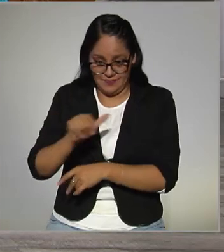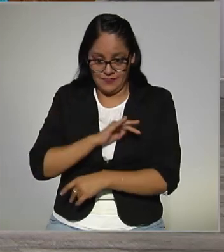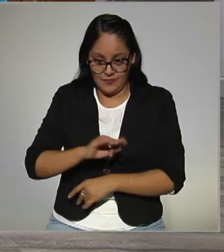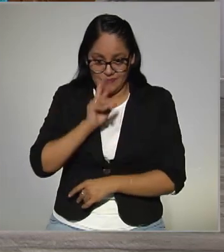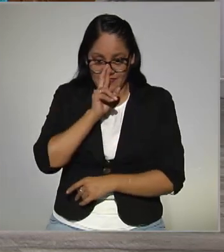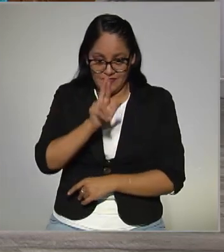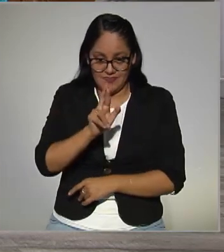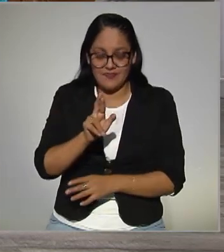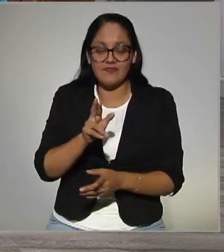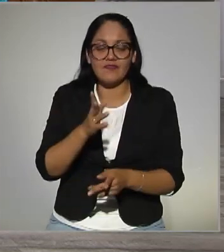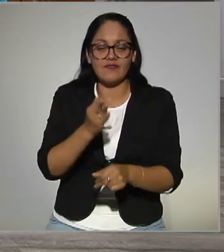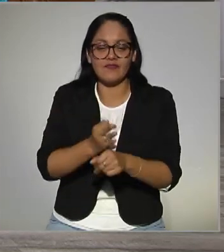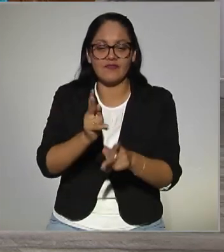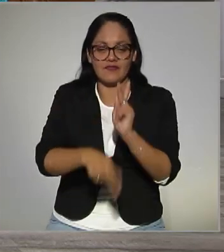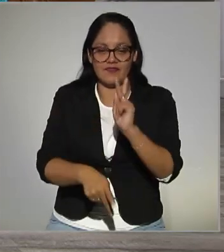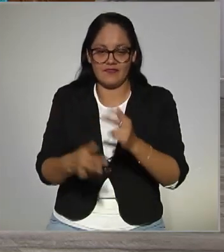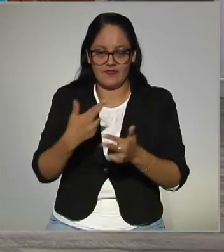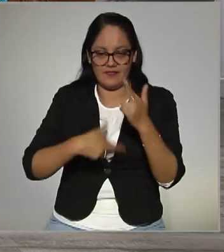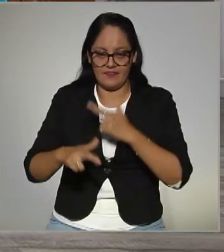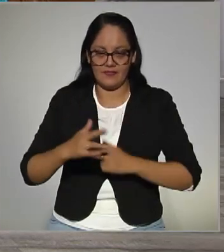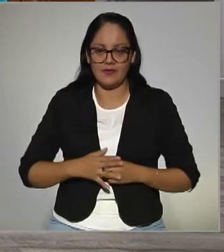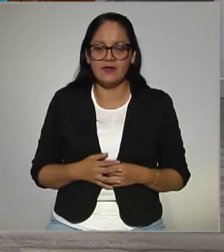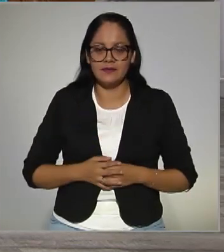Después de la pausa? Regresamos.